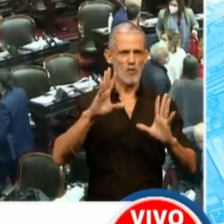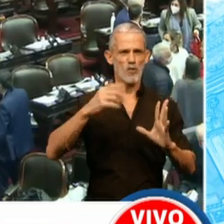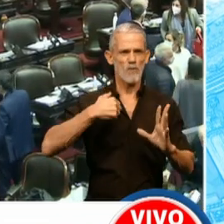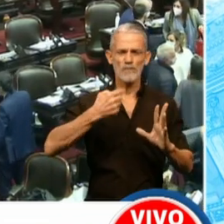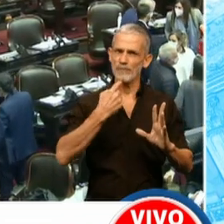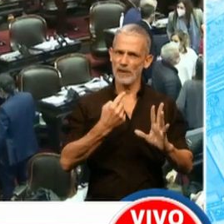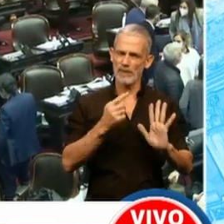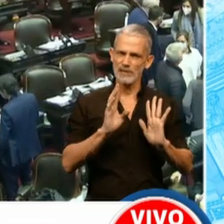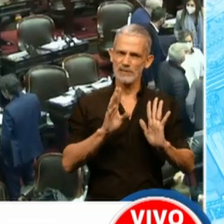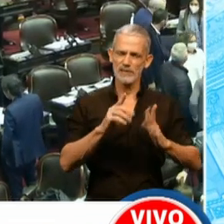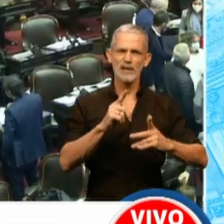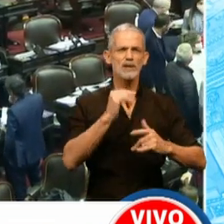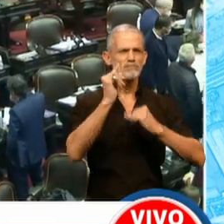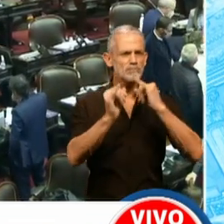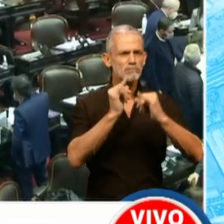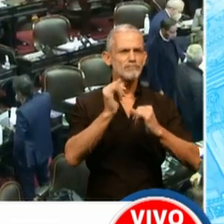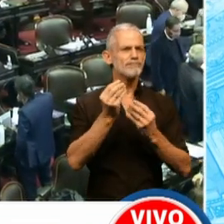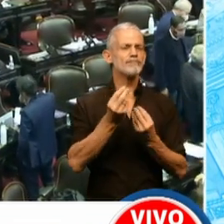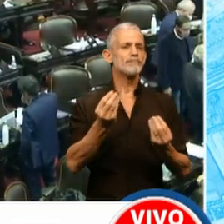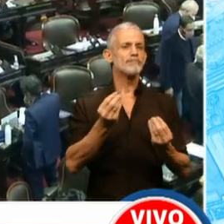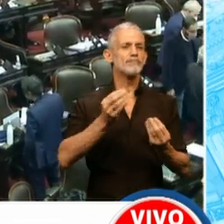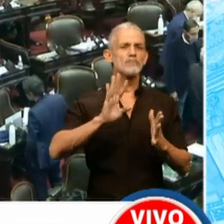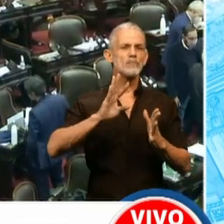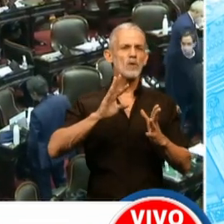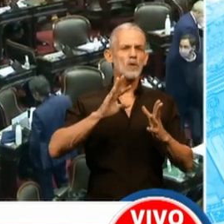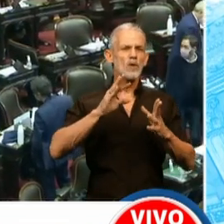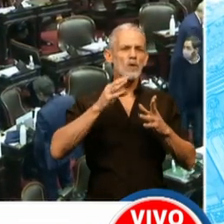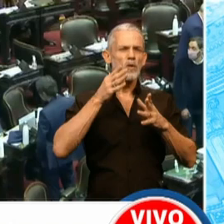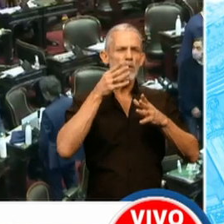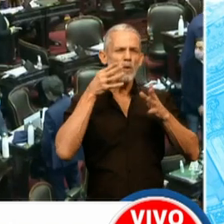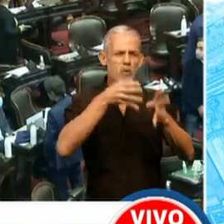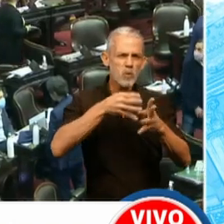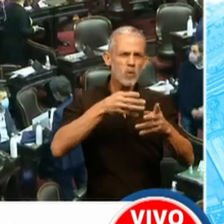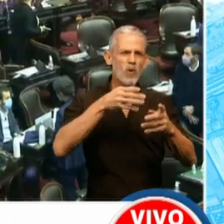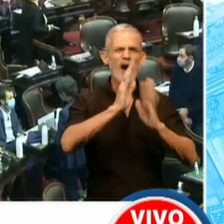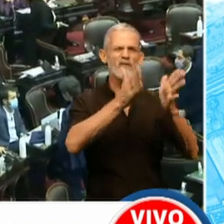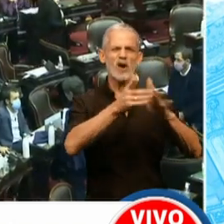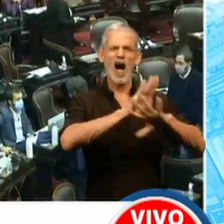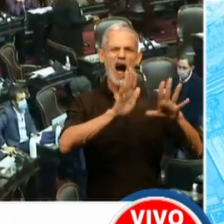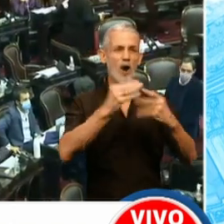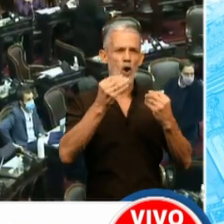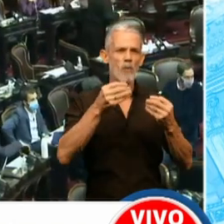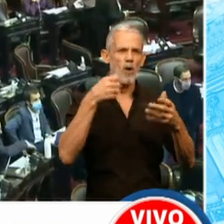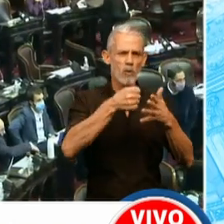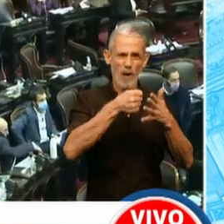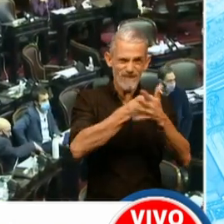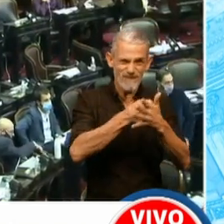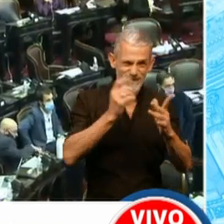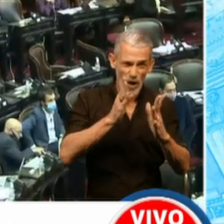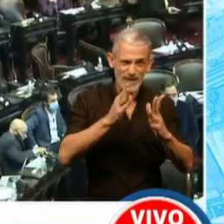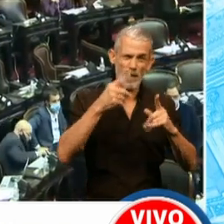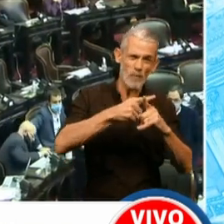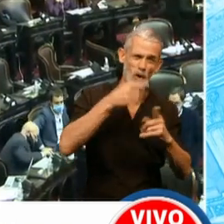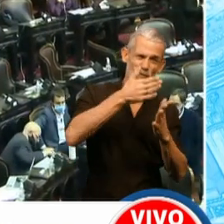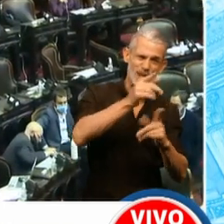puede no se puede combatir la violencia con más violencia y el hecho de la de